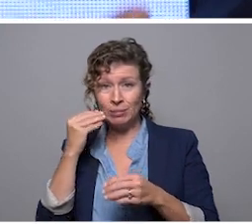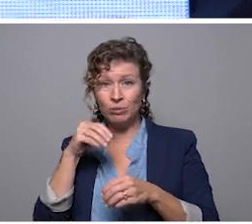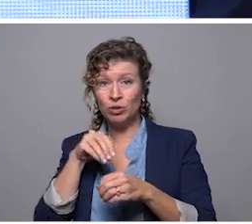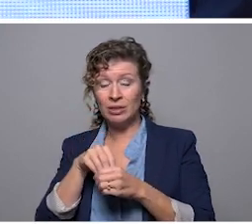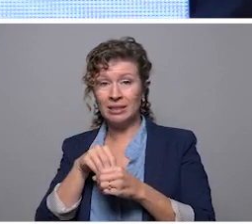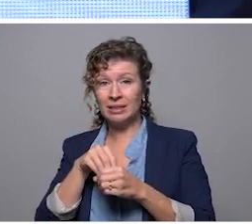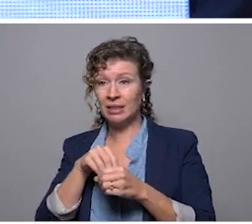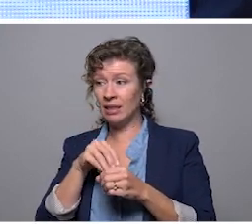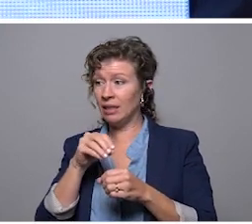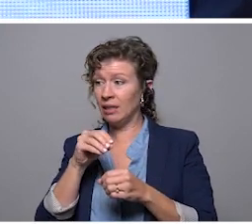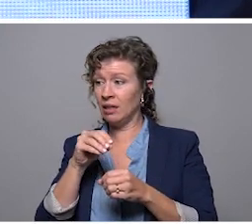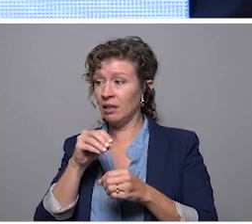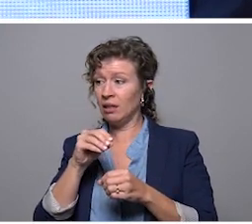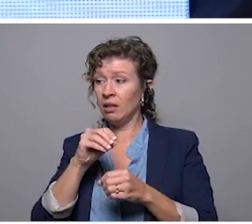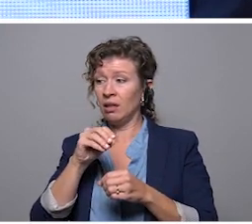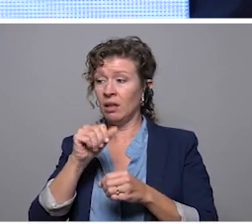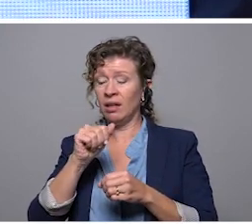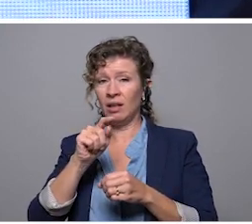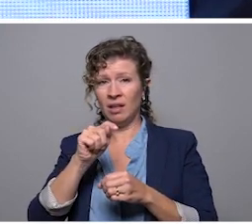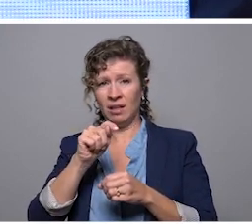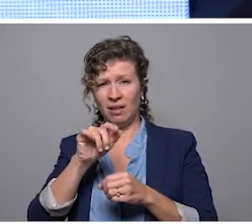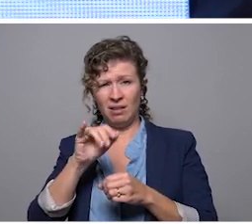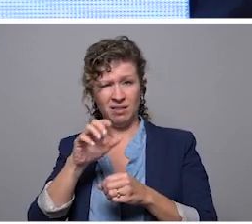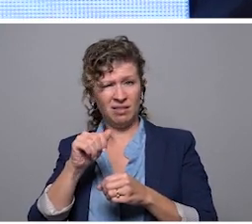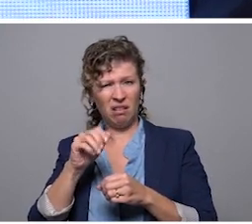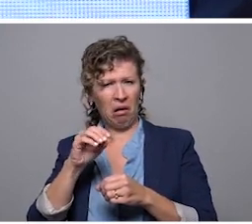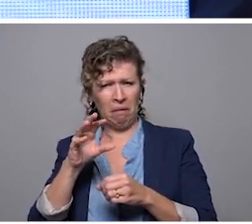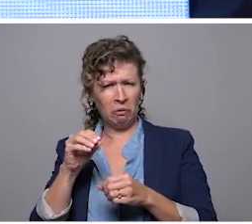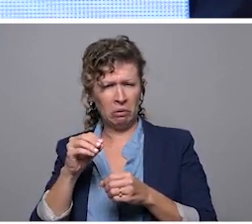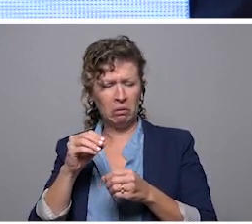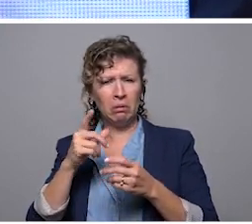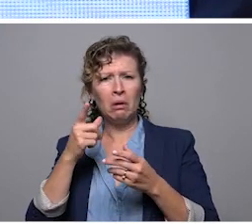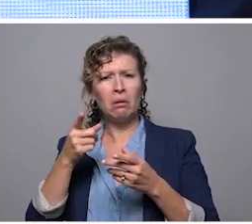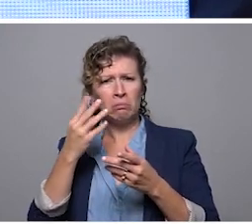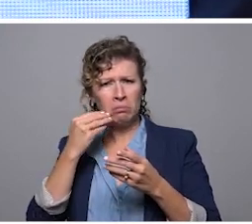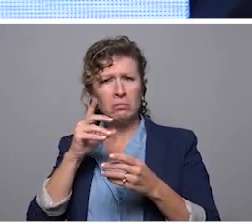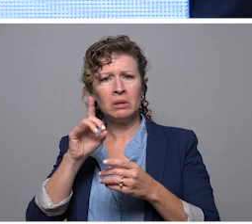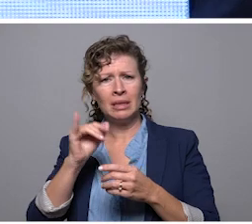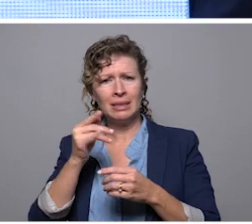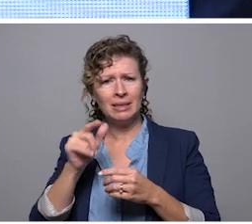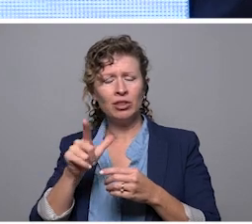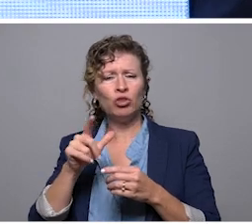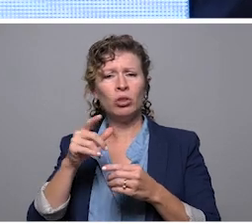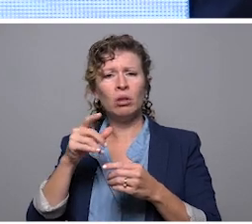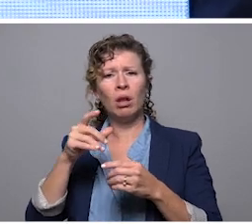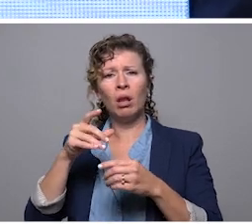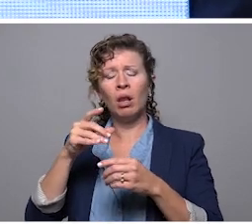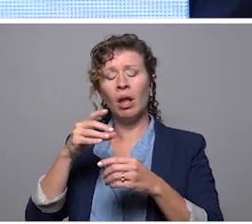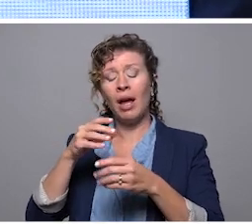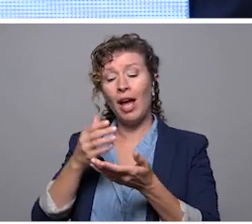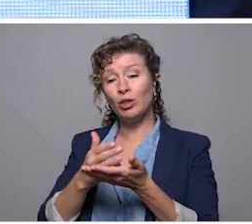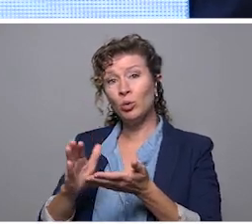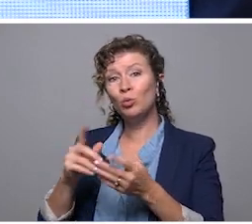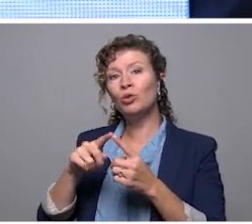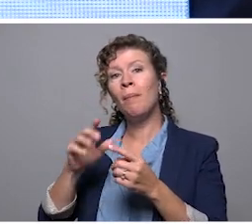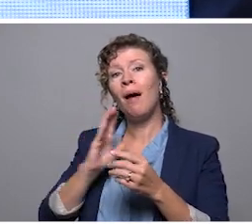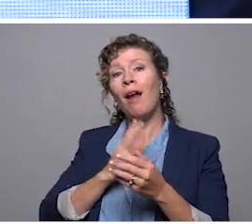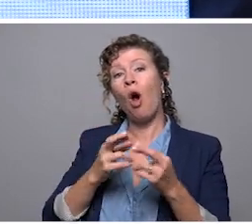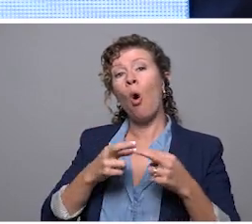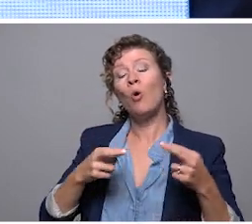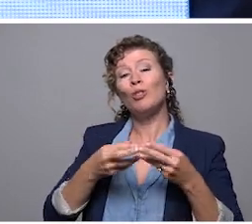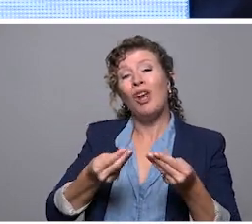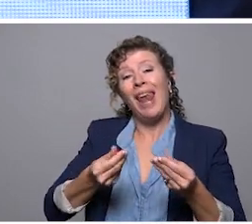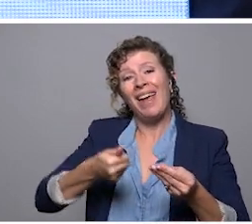tienen inclusión digital Pero la la topografía de de nuestra región hace más